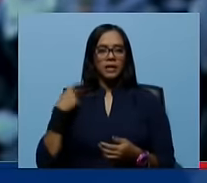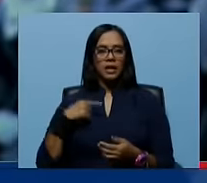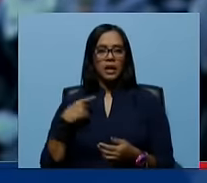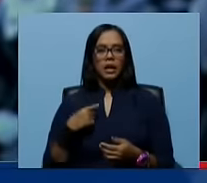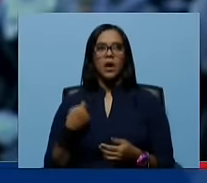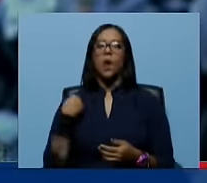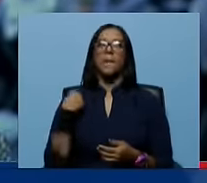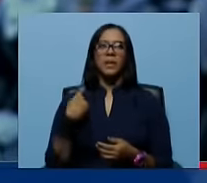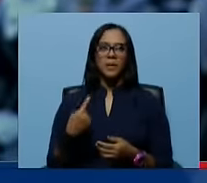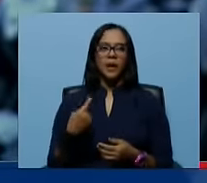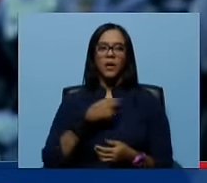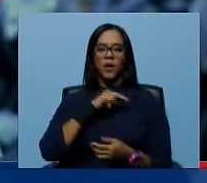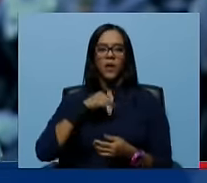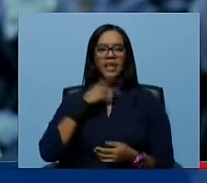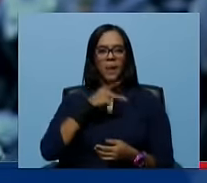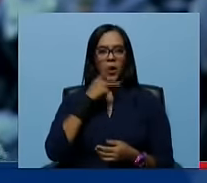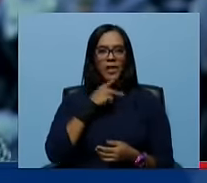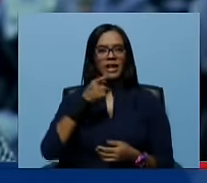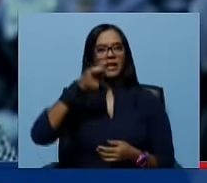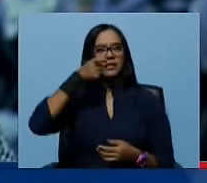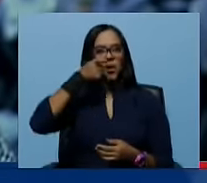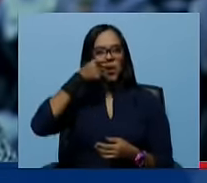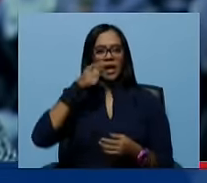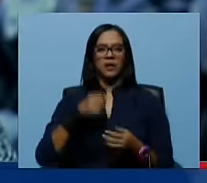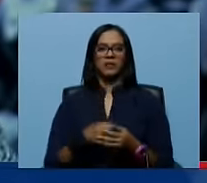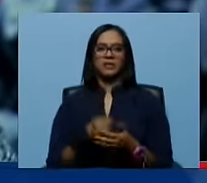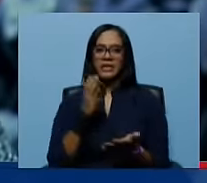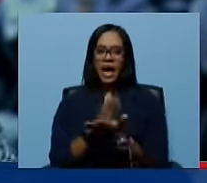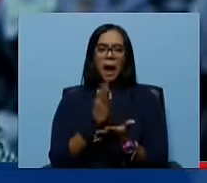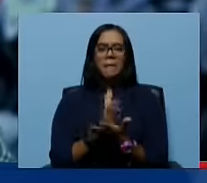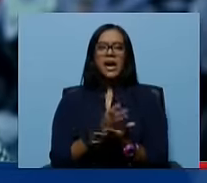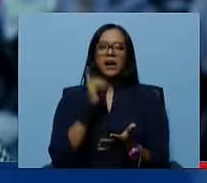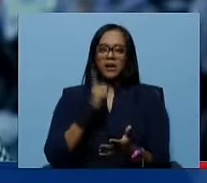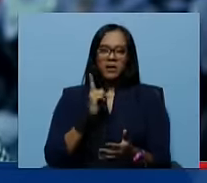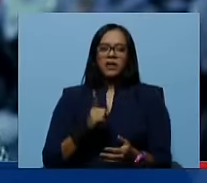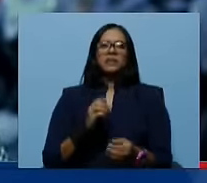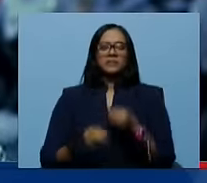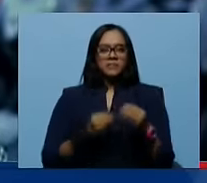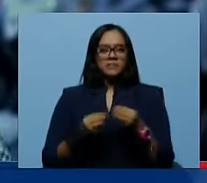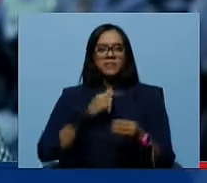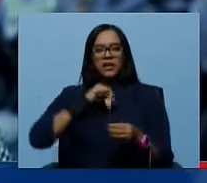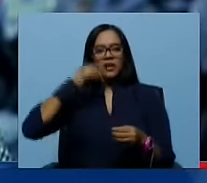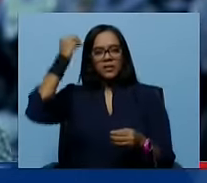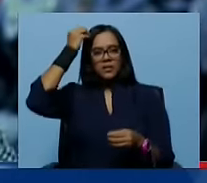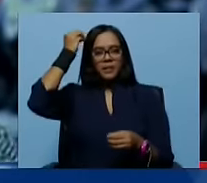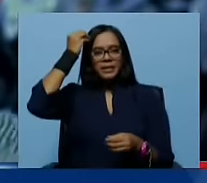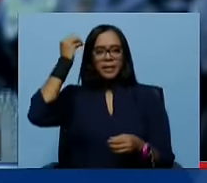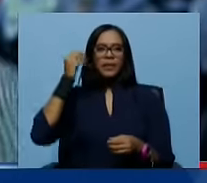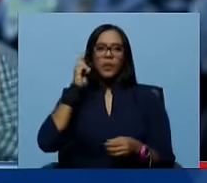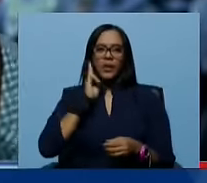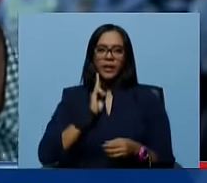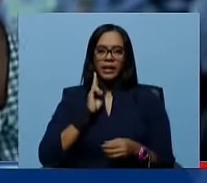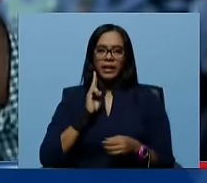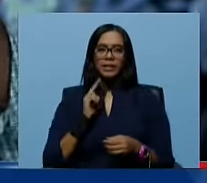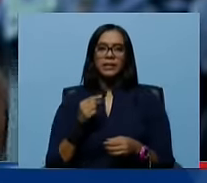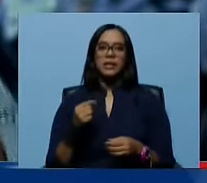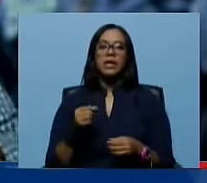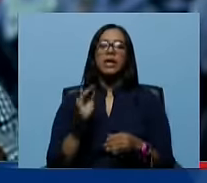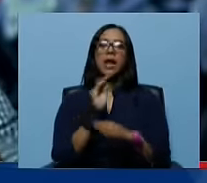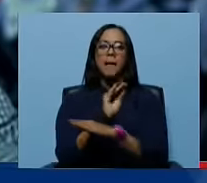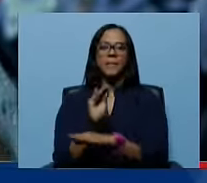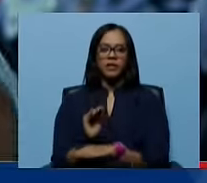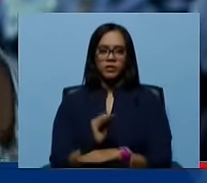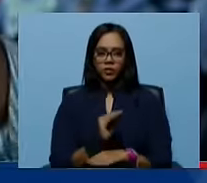lo primero de nuestra política de seguridad. Siempre debe ser, de acuerdo a nuestro pensamiento bolivariano, la